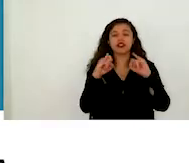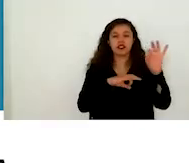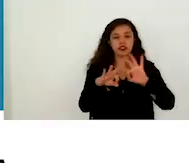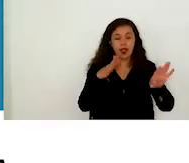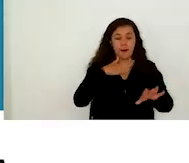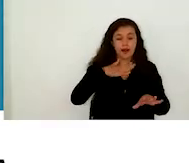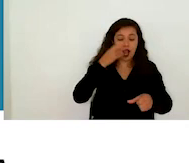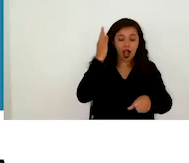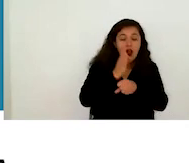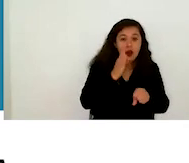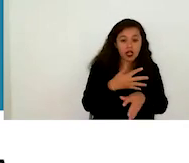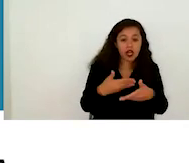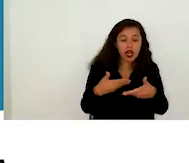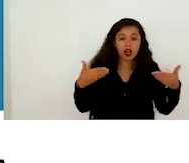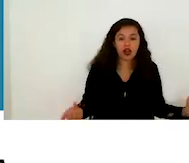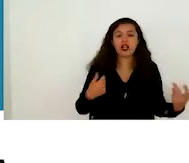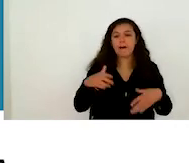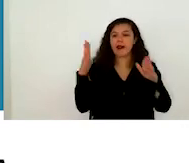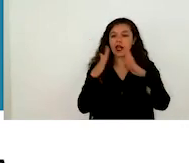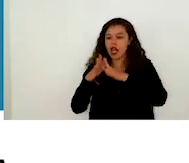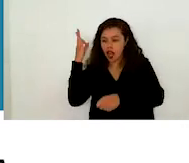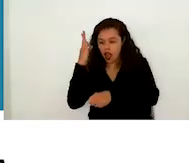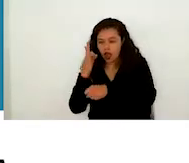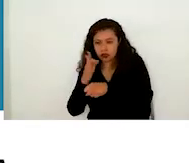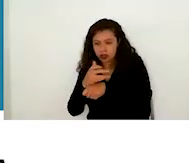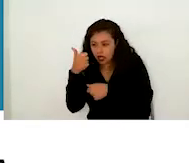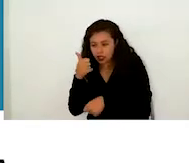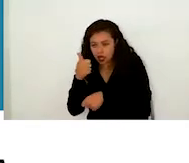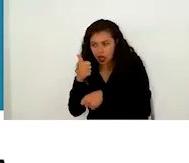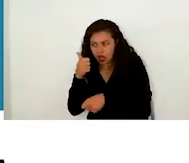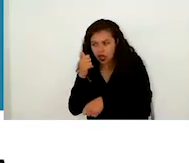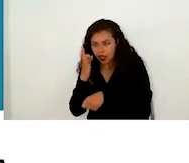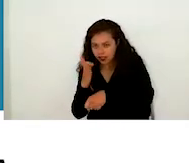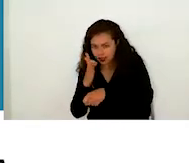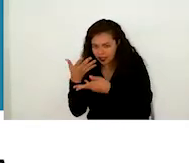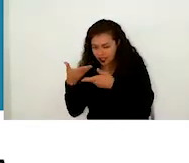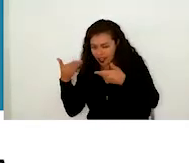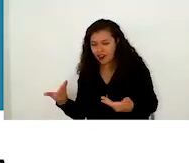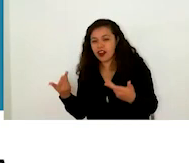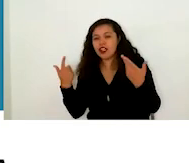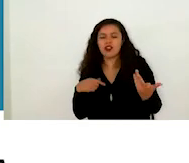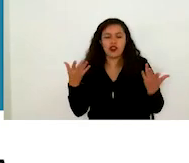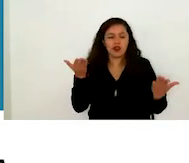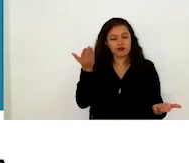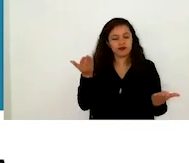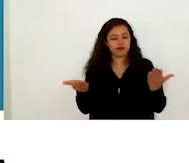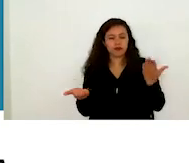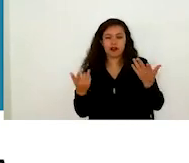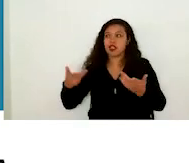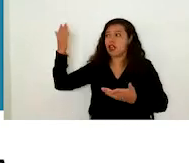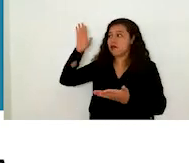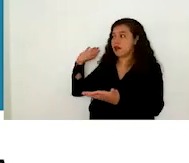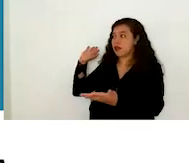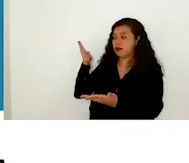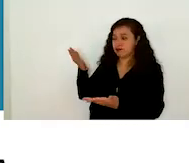aquí y mi ahora si estoy en mi casa es mi aquí y mi ahora y no puedo comparar el pasado con el